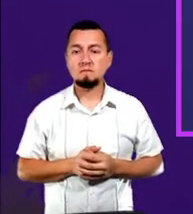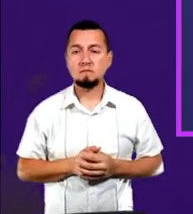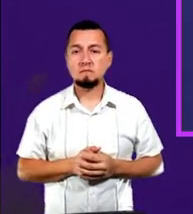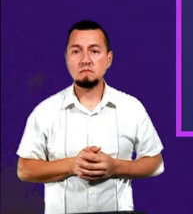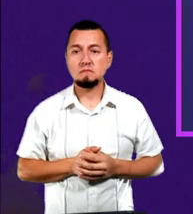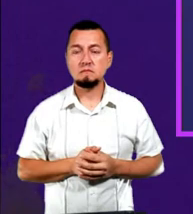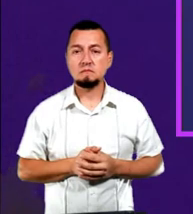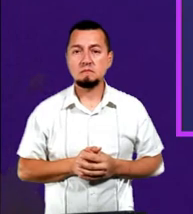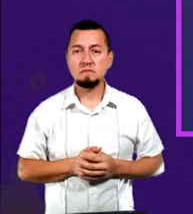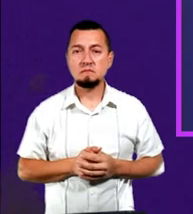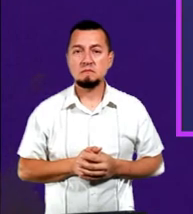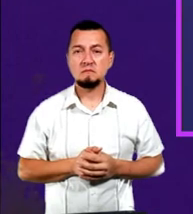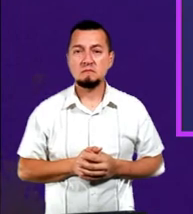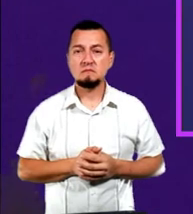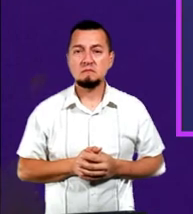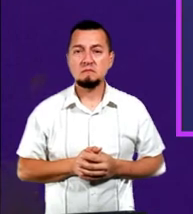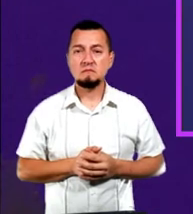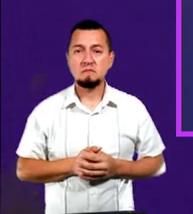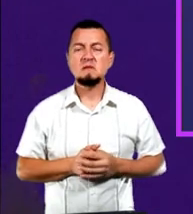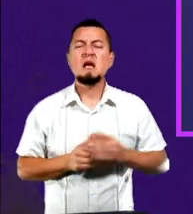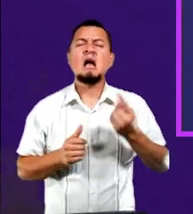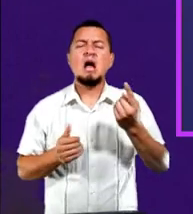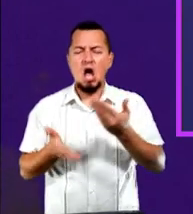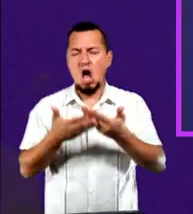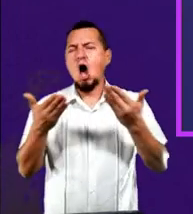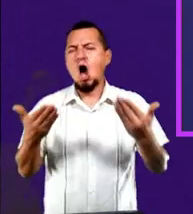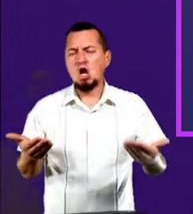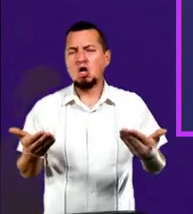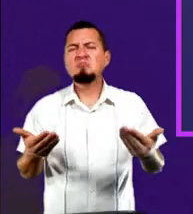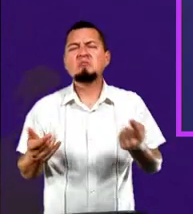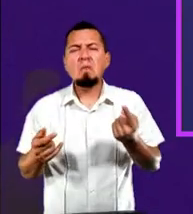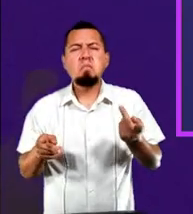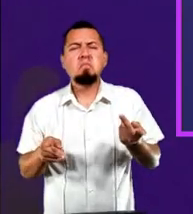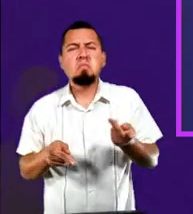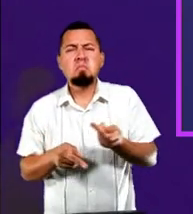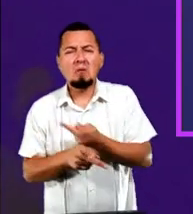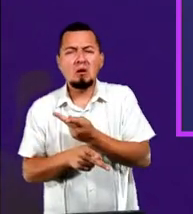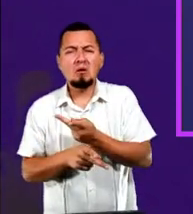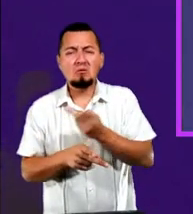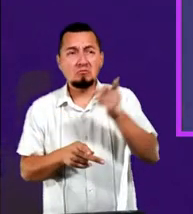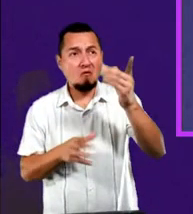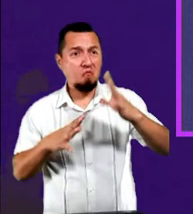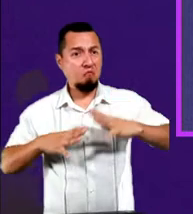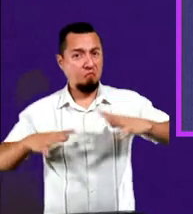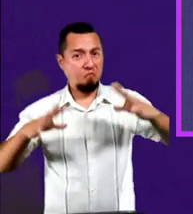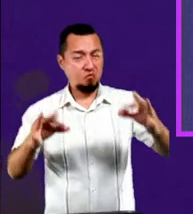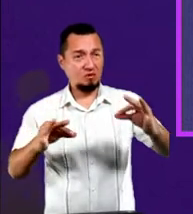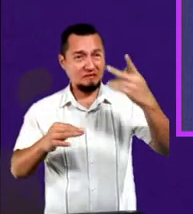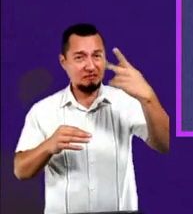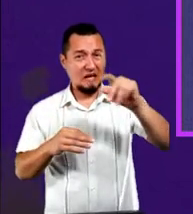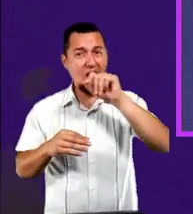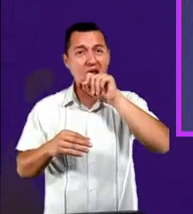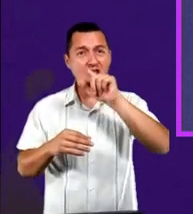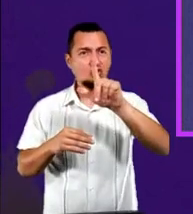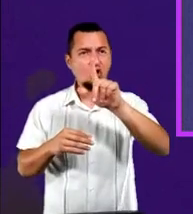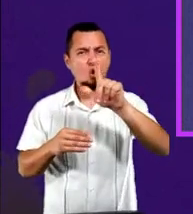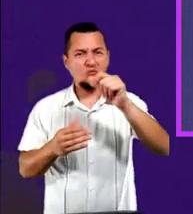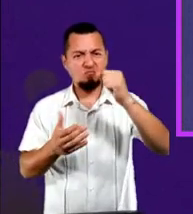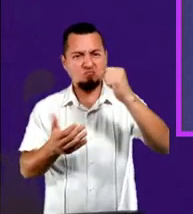Ahora, ¿qué ha pasado desde la fundación de Jalisco? Vamos a dar un